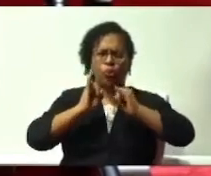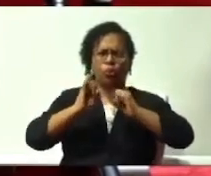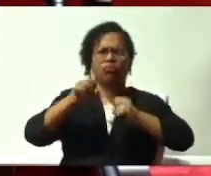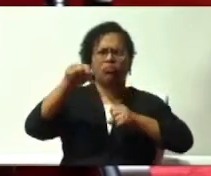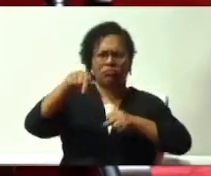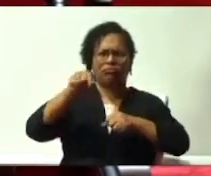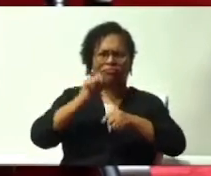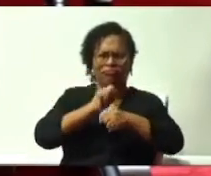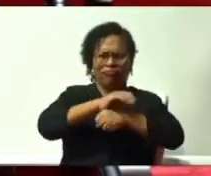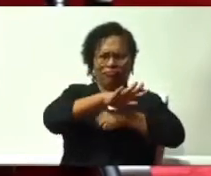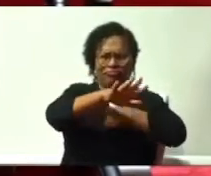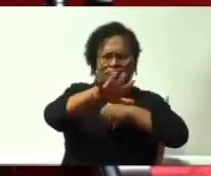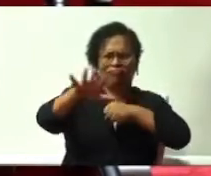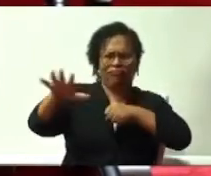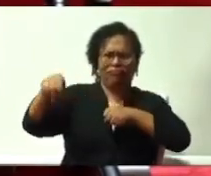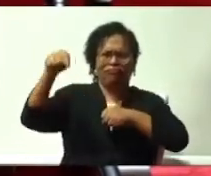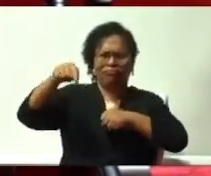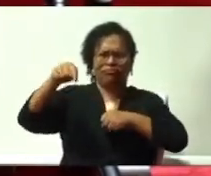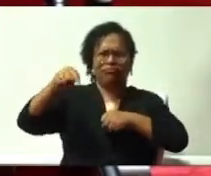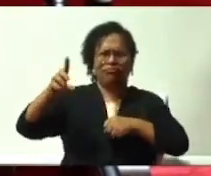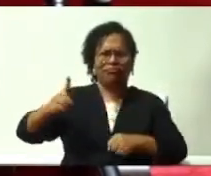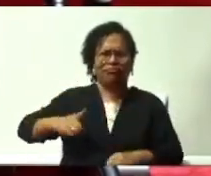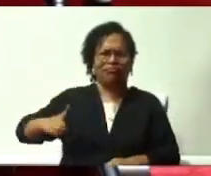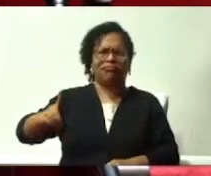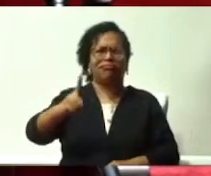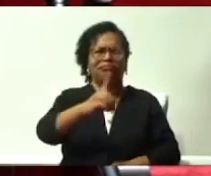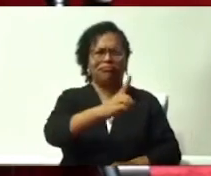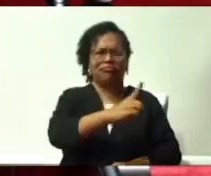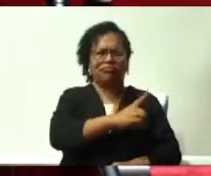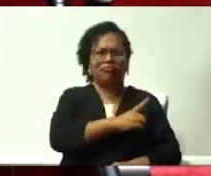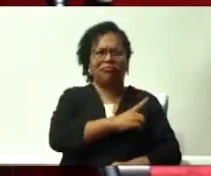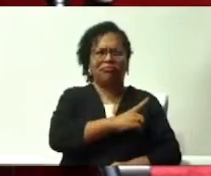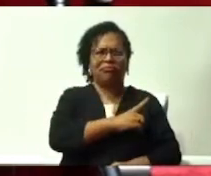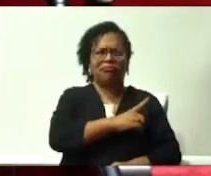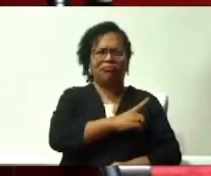No podemos dejarnos arrastrar de eso, porque